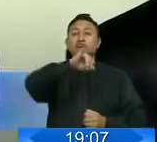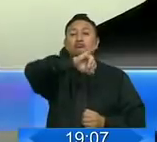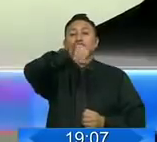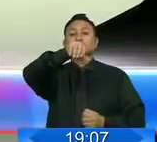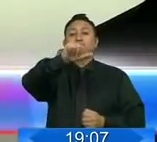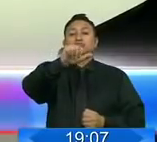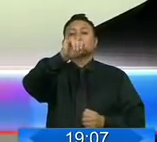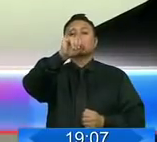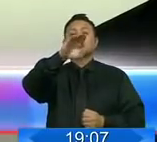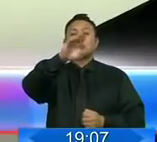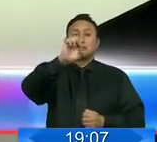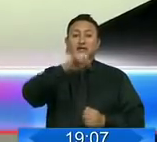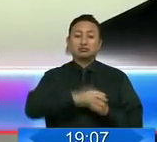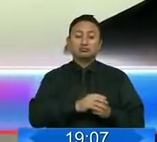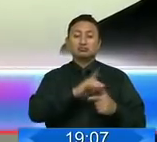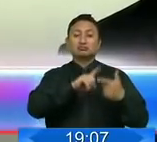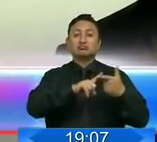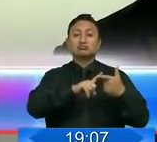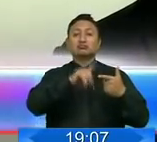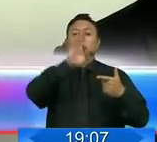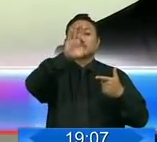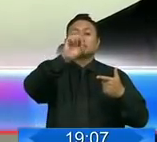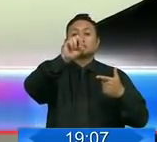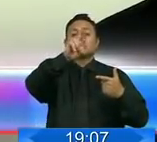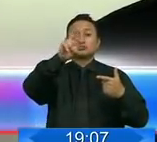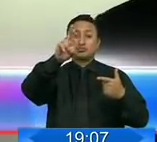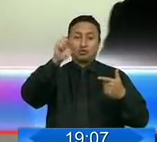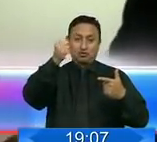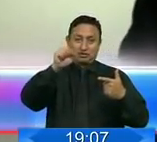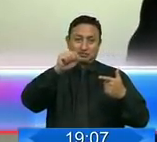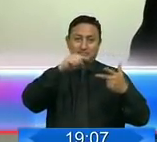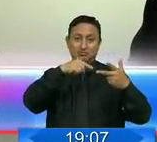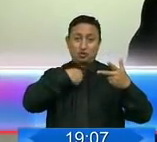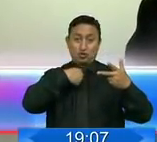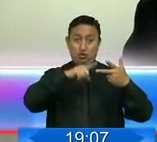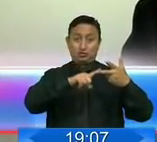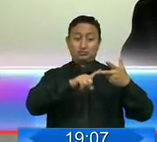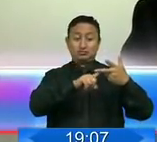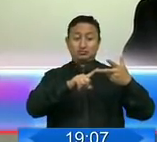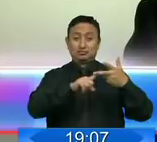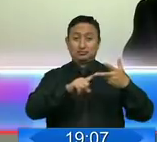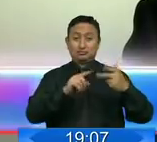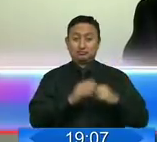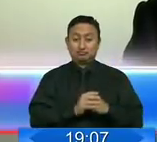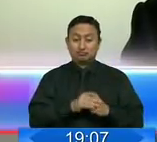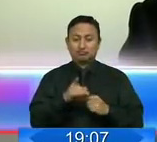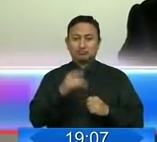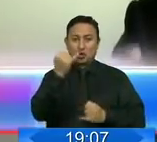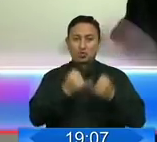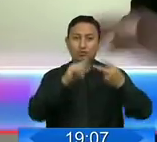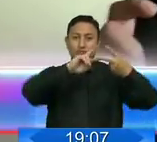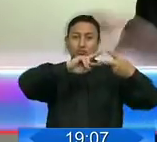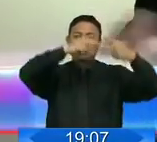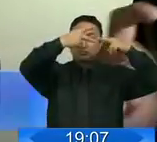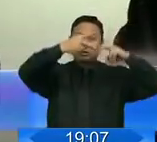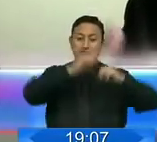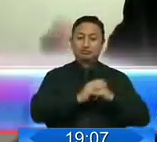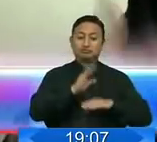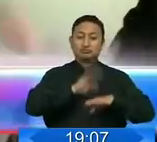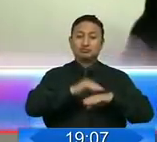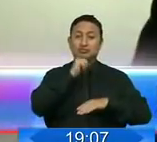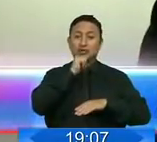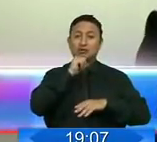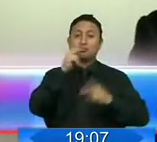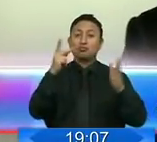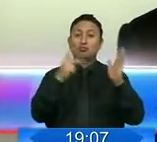viene Torres Machuca, y yo estoy en tercer lugar. Ahí hubo un cambio de última hora porque había un punto que no se había sumado, de acuerdo a lo que